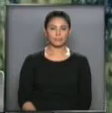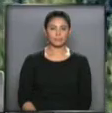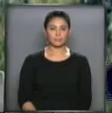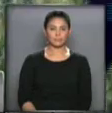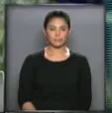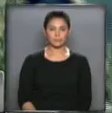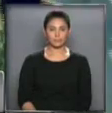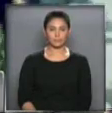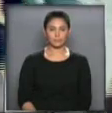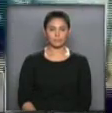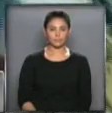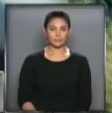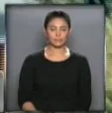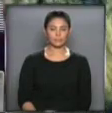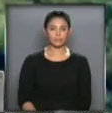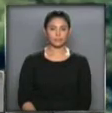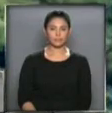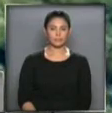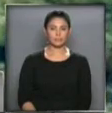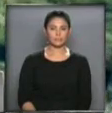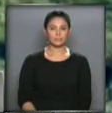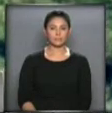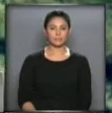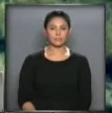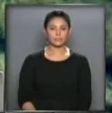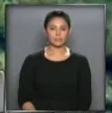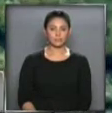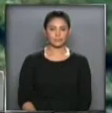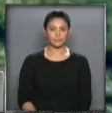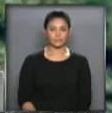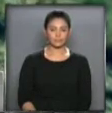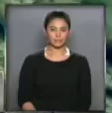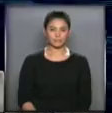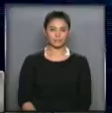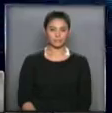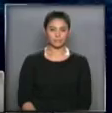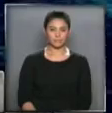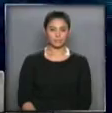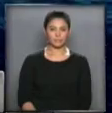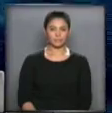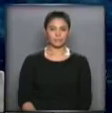no hay más fronteras, esta tierra es toda nuestra vida.